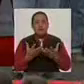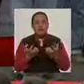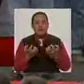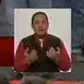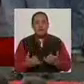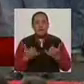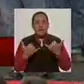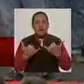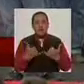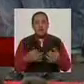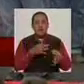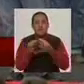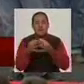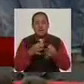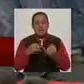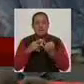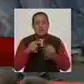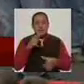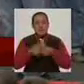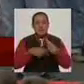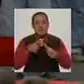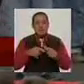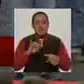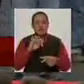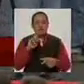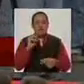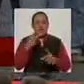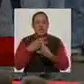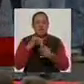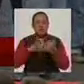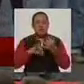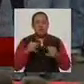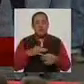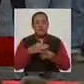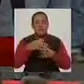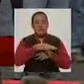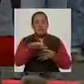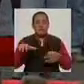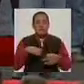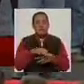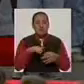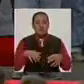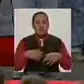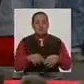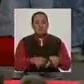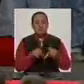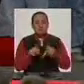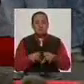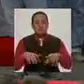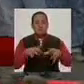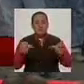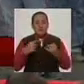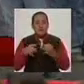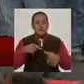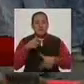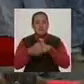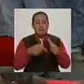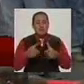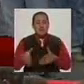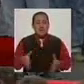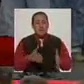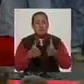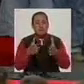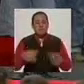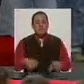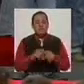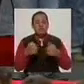no solamente a los pobladores de Uracusa y de la provincia de Condorcanqui, sino a todos los amazonenses.